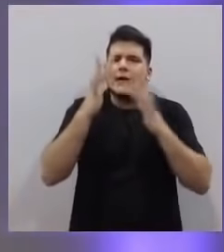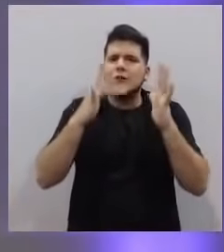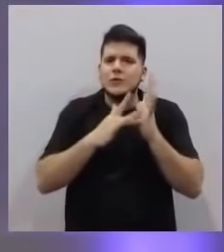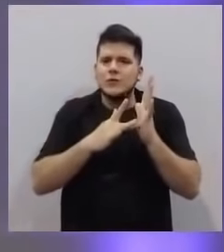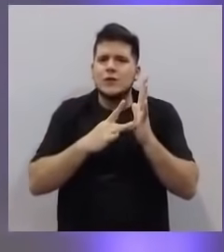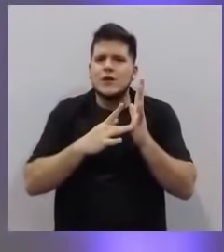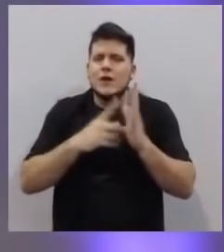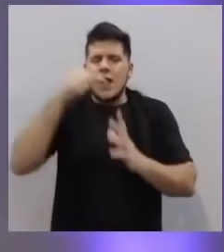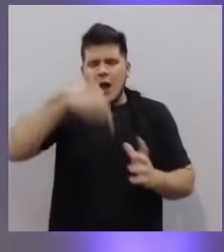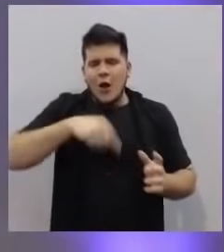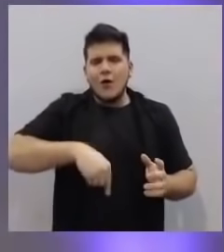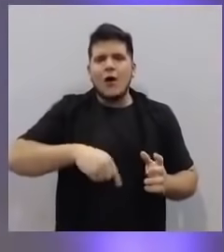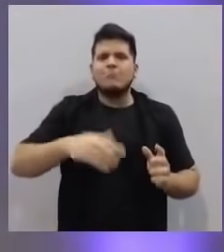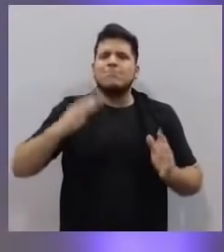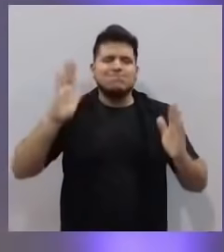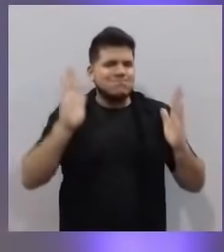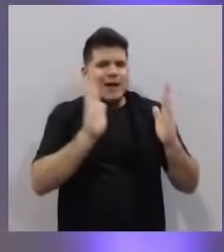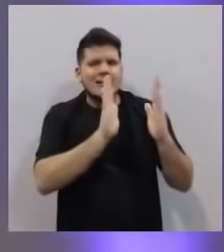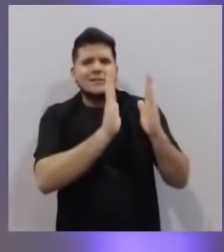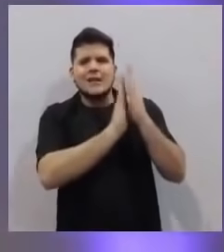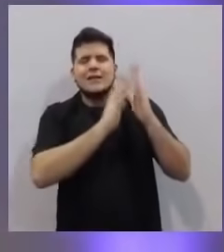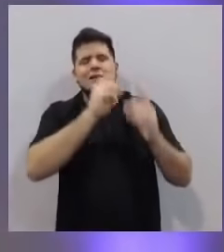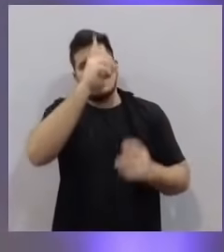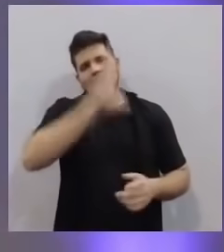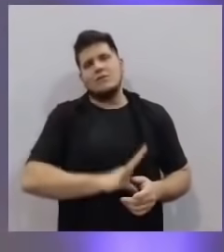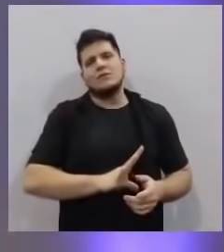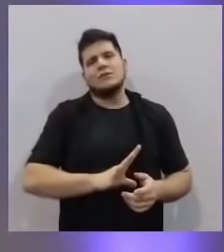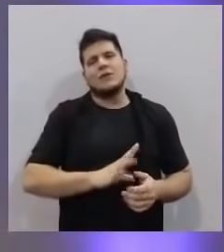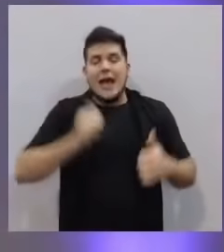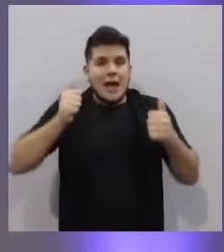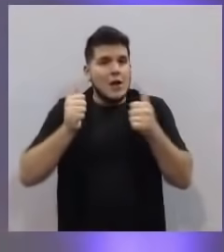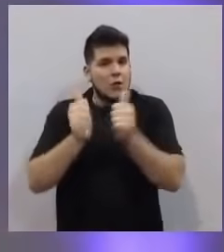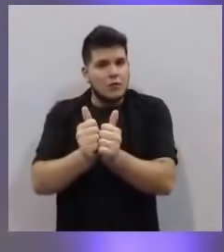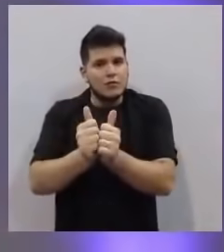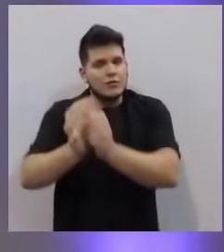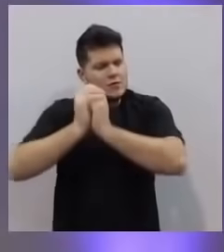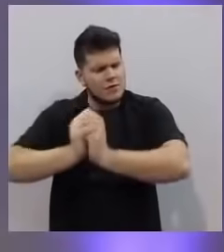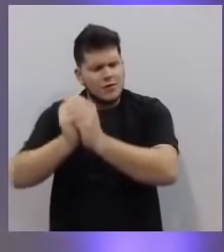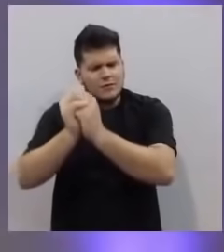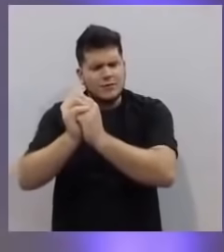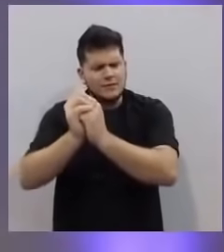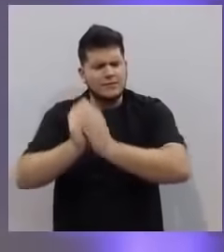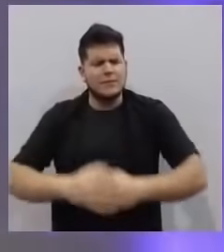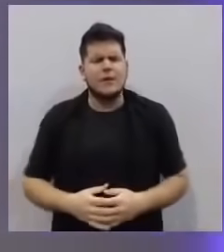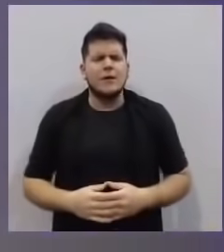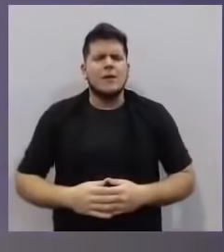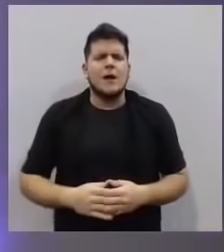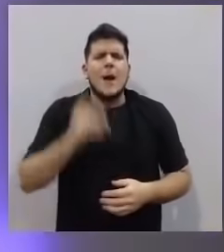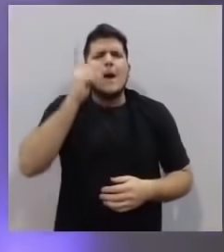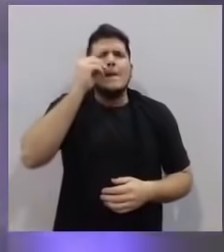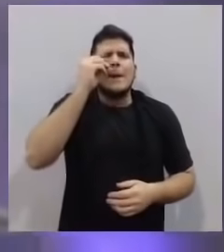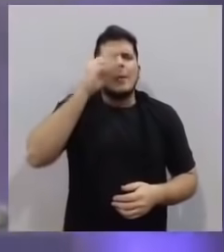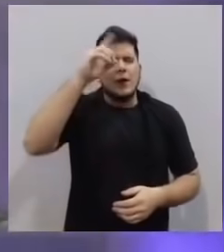oración y diga amado dios yo en esta hora y abro mi